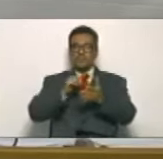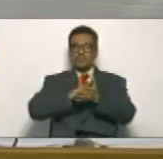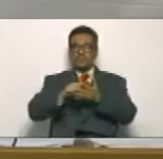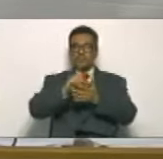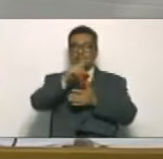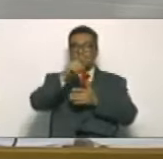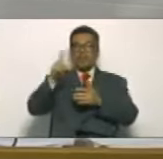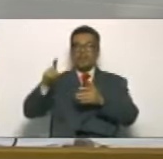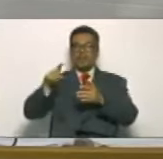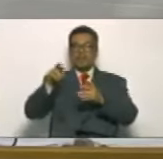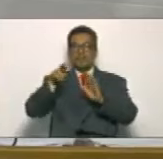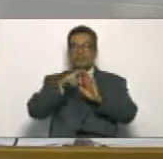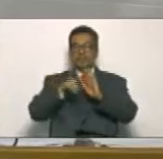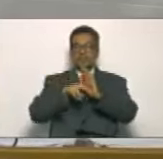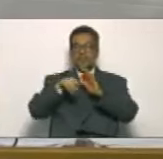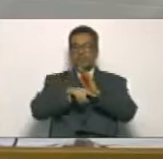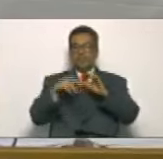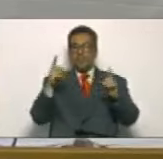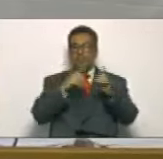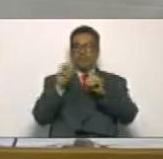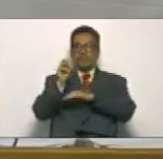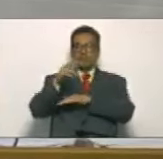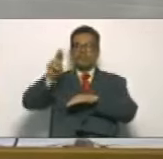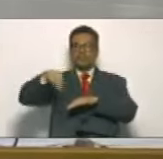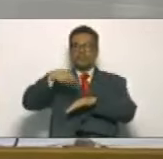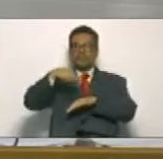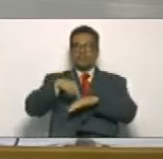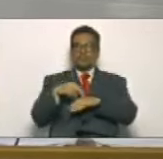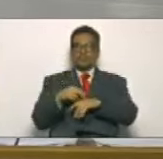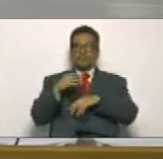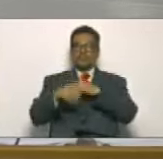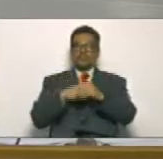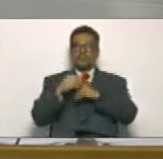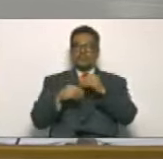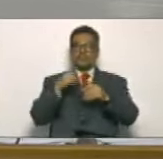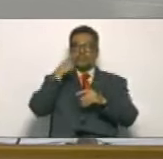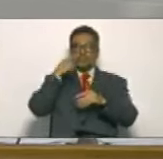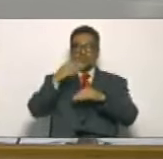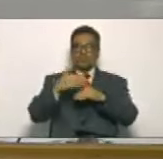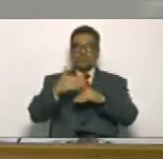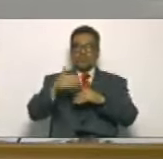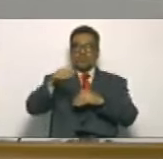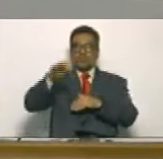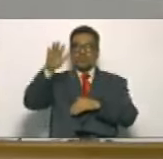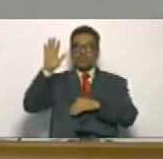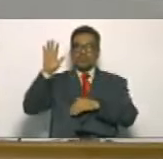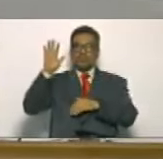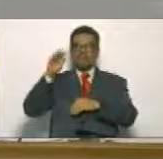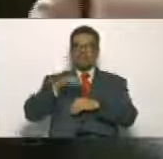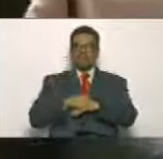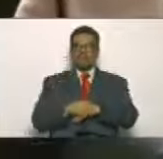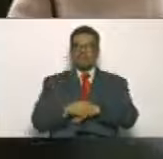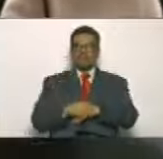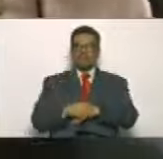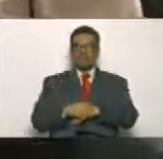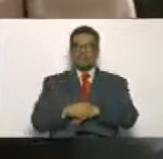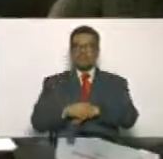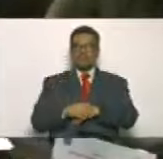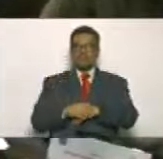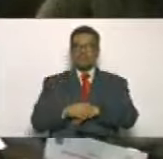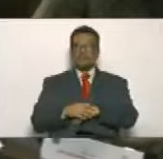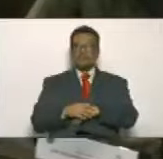en el artículo 111 del Reglamento Interior de Debates de la Asamblea Nacional, sírvanse manifestarlo con la señal de costumbre.